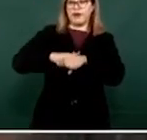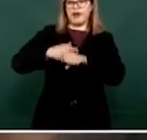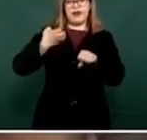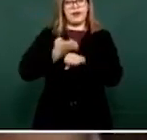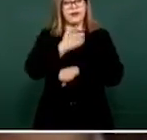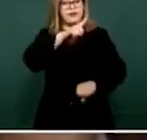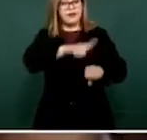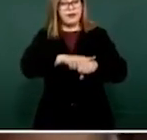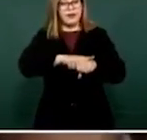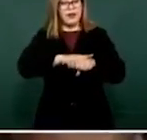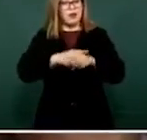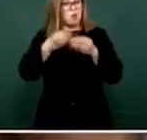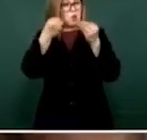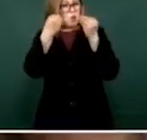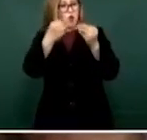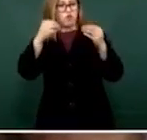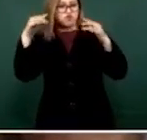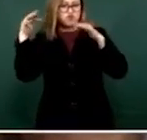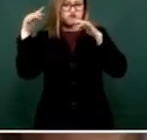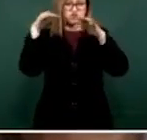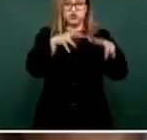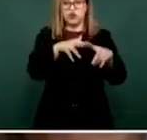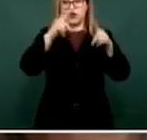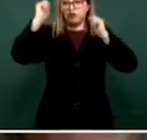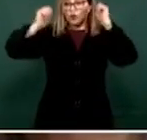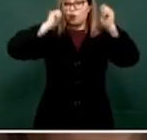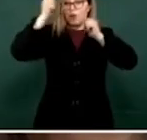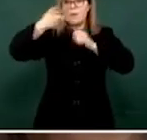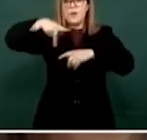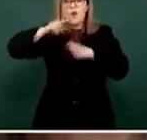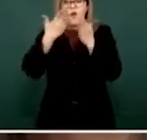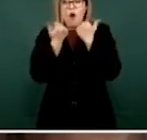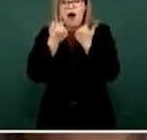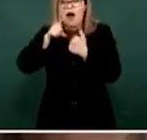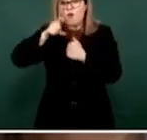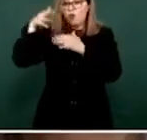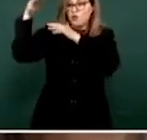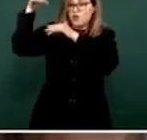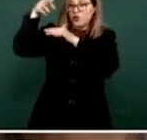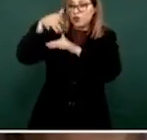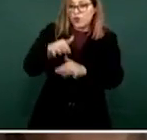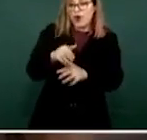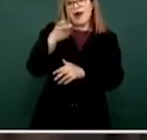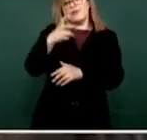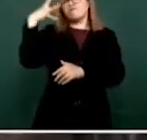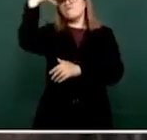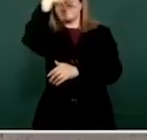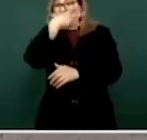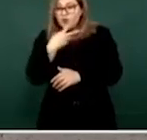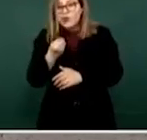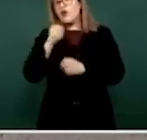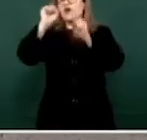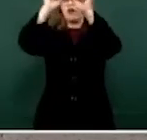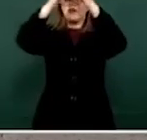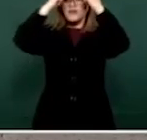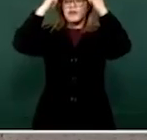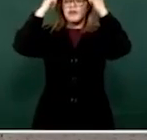es mucho el turismo que va a llegar y se encuentra sin agua, sin cascadas, que son las maravillas de la Huasteca Potosina, presidente. Sí,